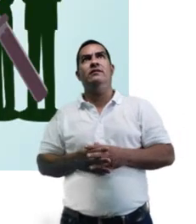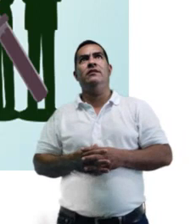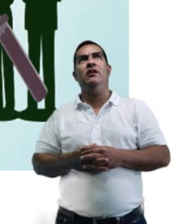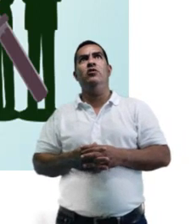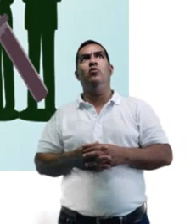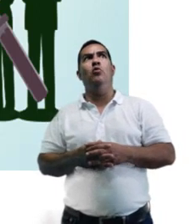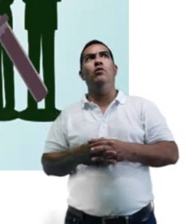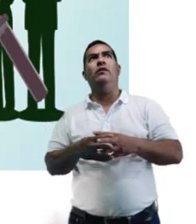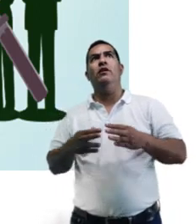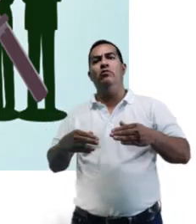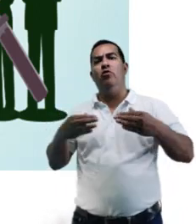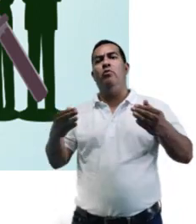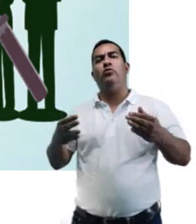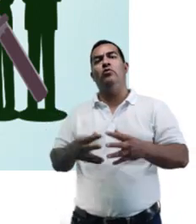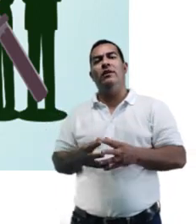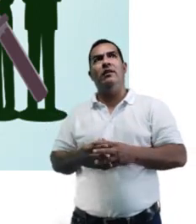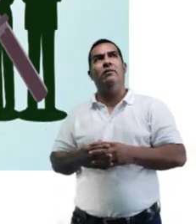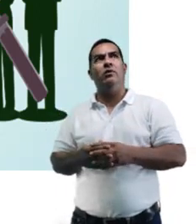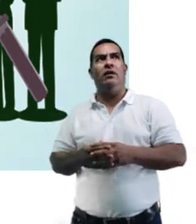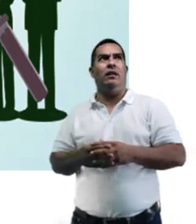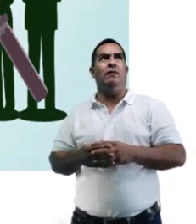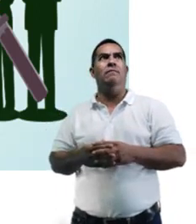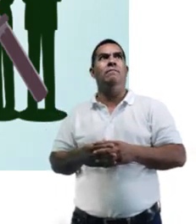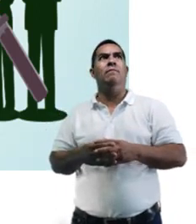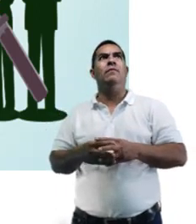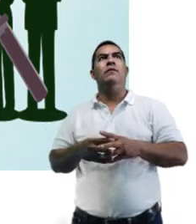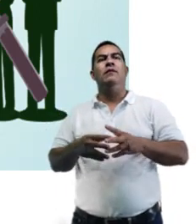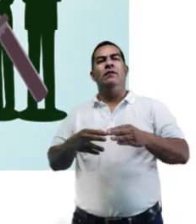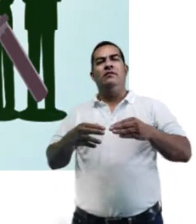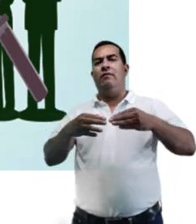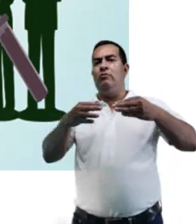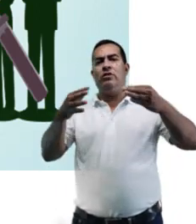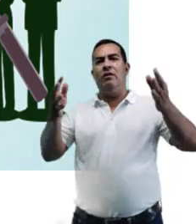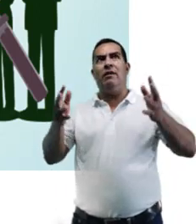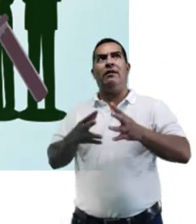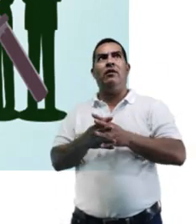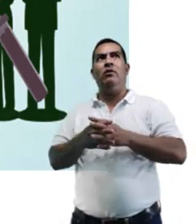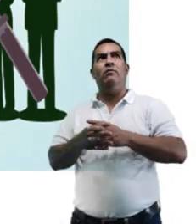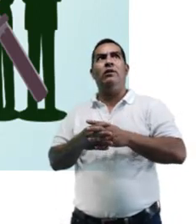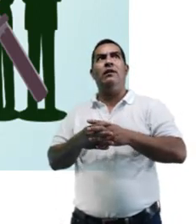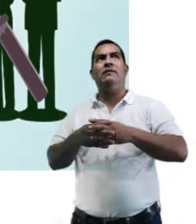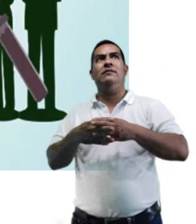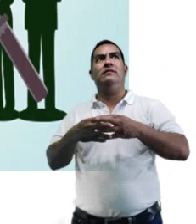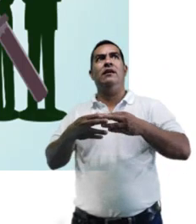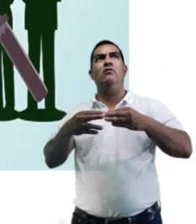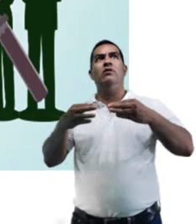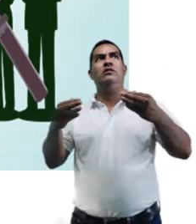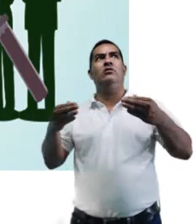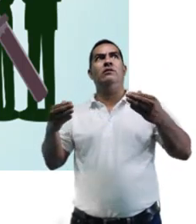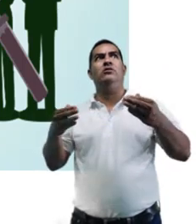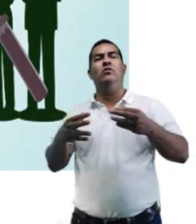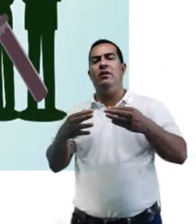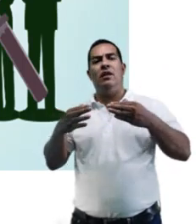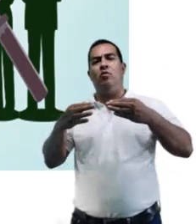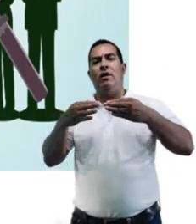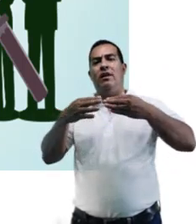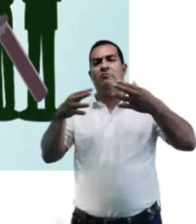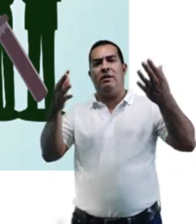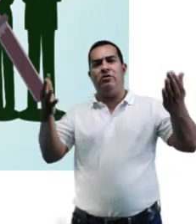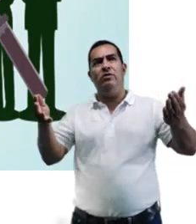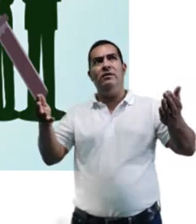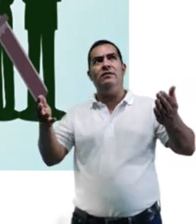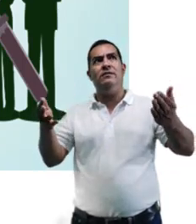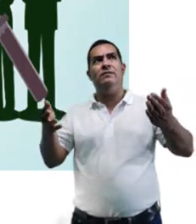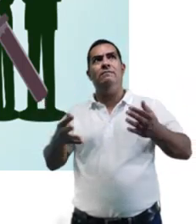¿Cuándo es necesario huir de una oportunidad laboral? Sabemos que el mercado laboral está en una situación en la cual